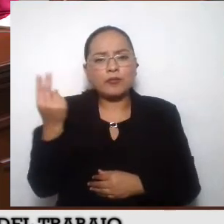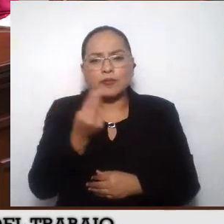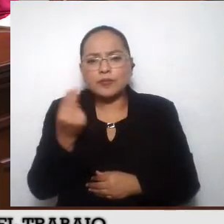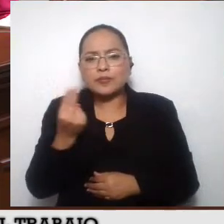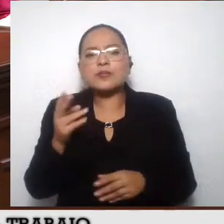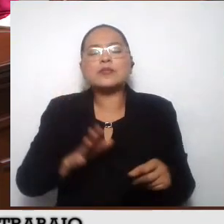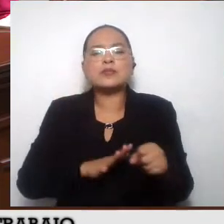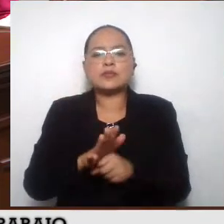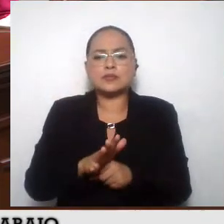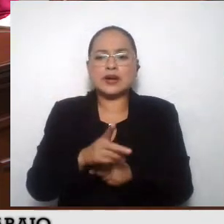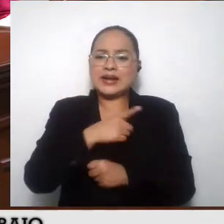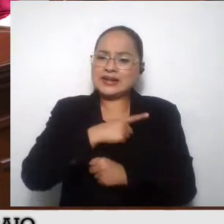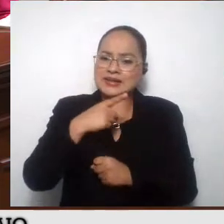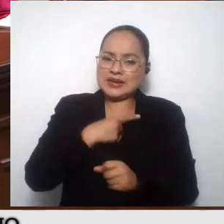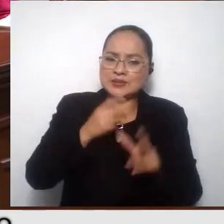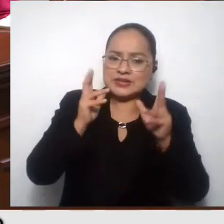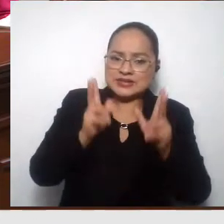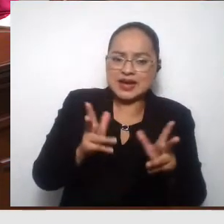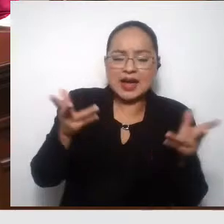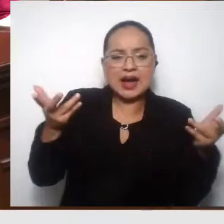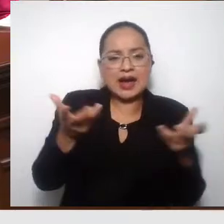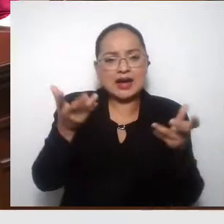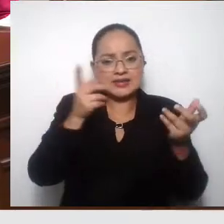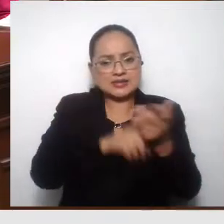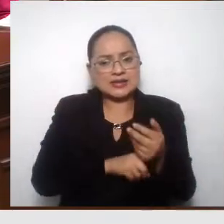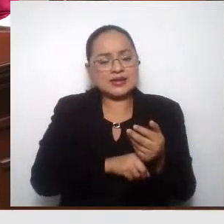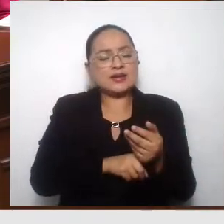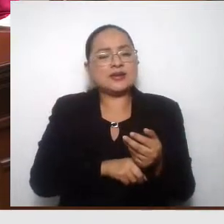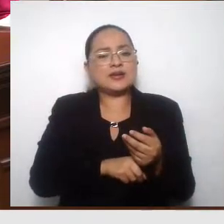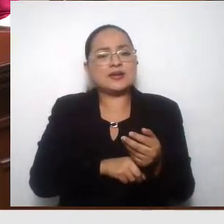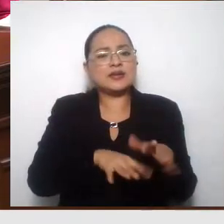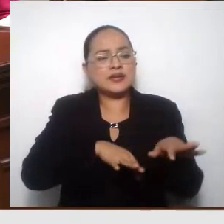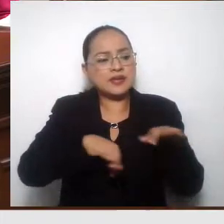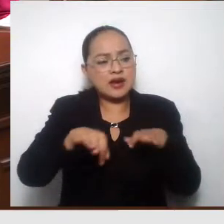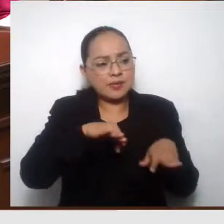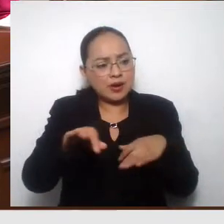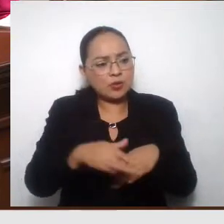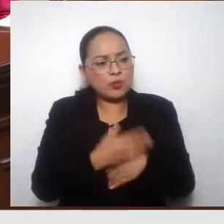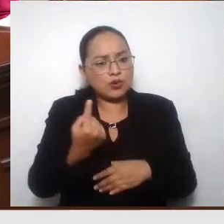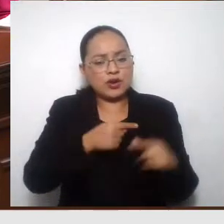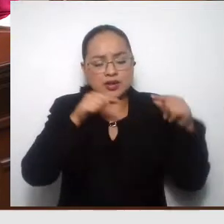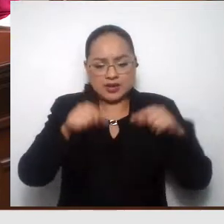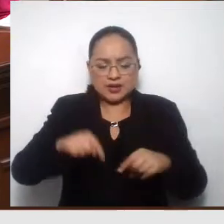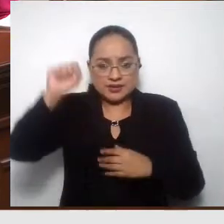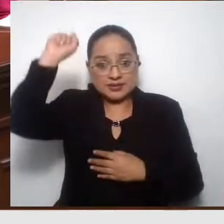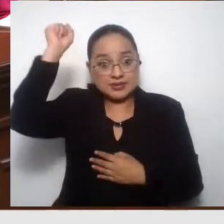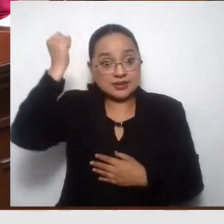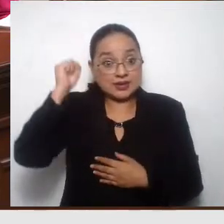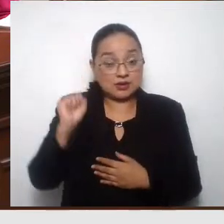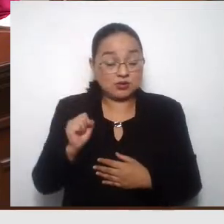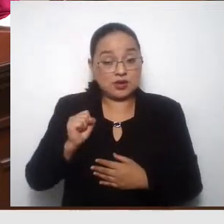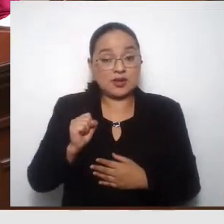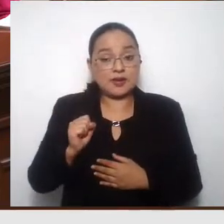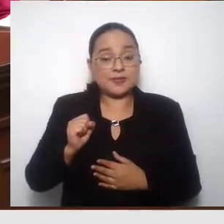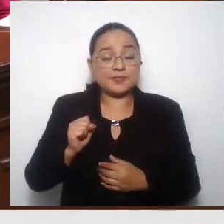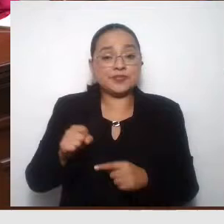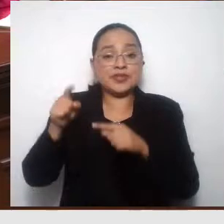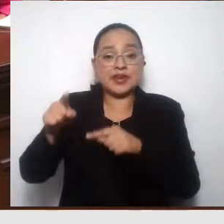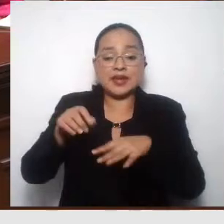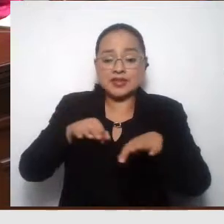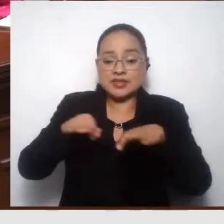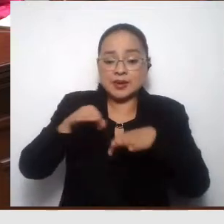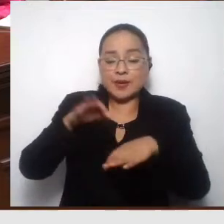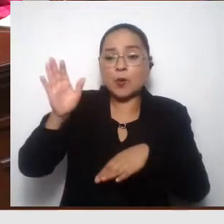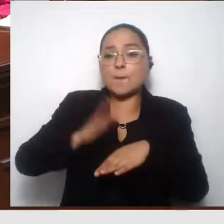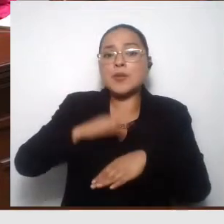hagamos el trabajo que se requiere, porque aquí en Sinaloa las mayores actividades pertenecen